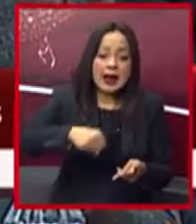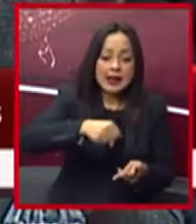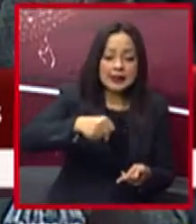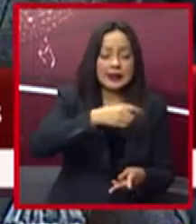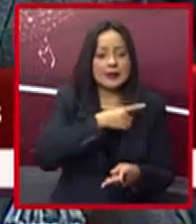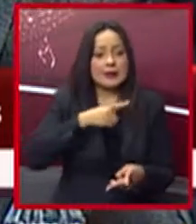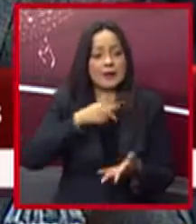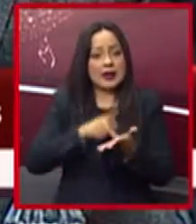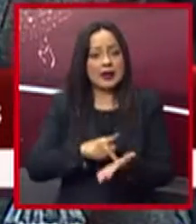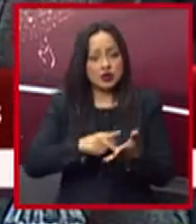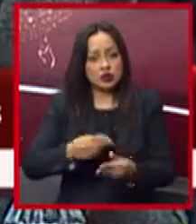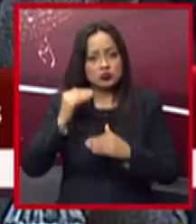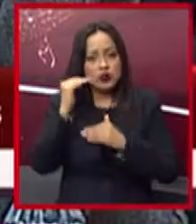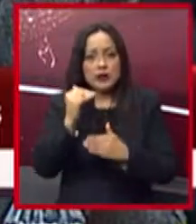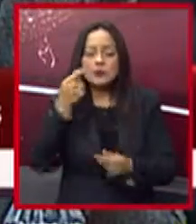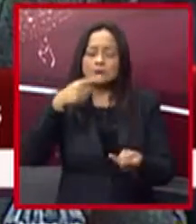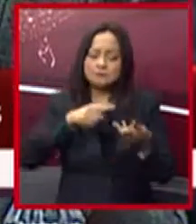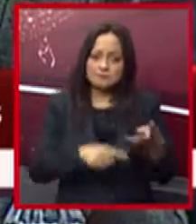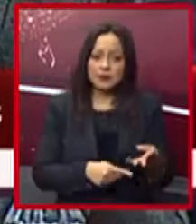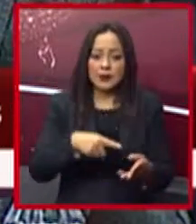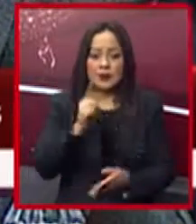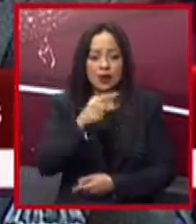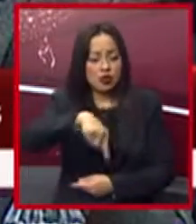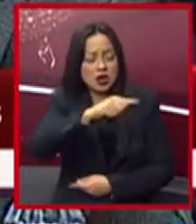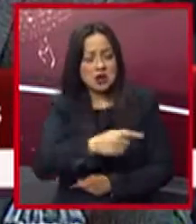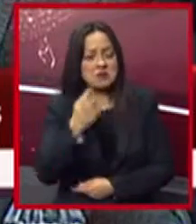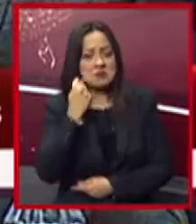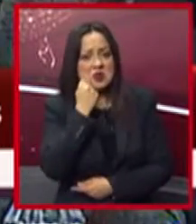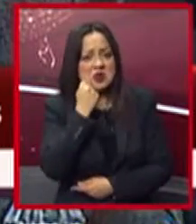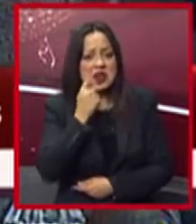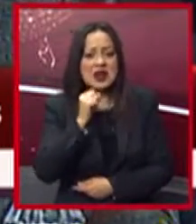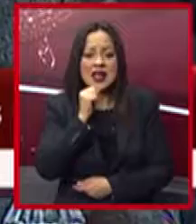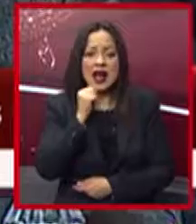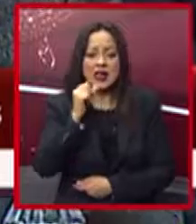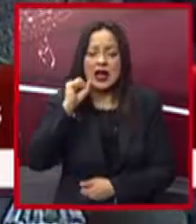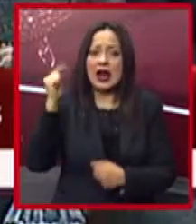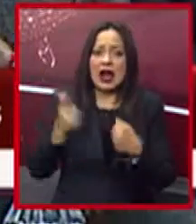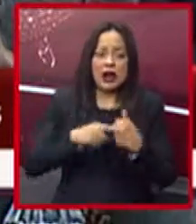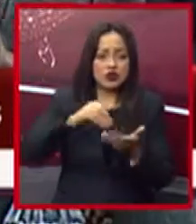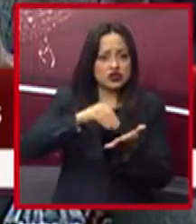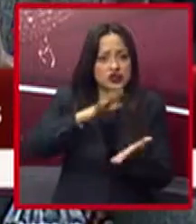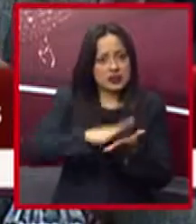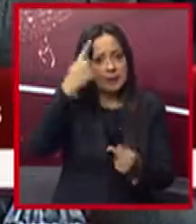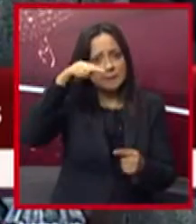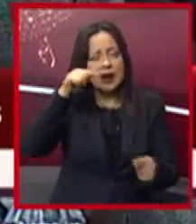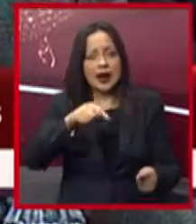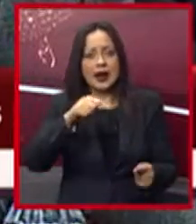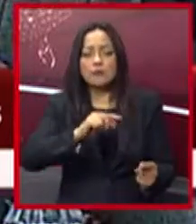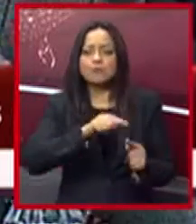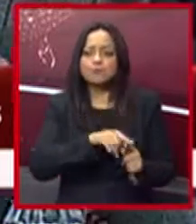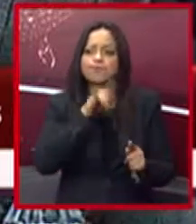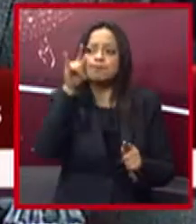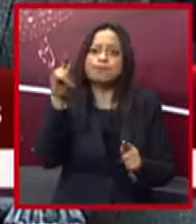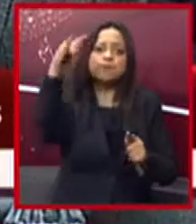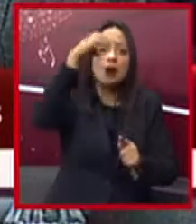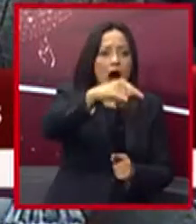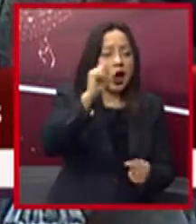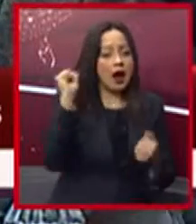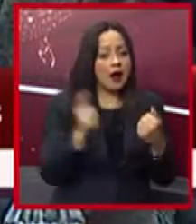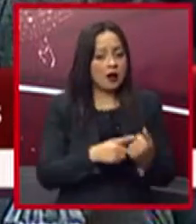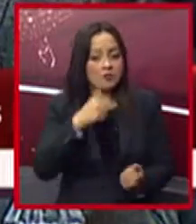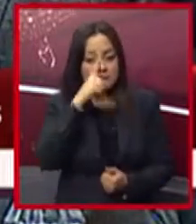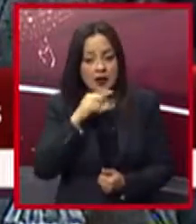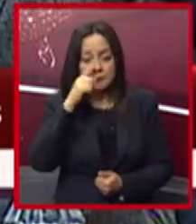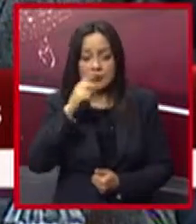X tiempo, etcétera, etcétera. Pero a ellos no les importa si yo perdí una cita de negocios, si no conecté mi avión, simplemente